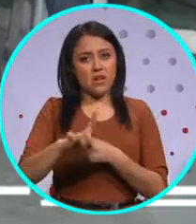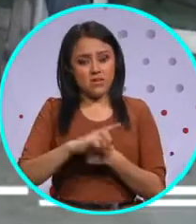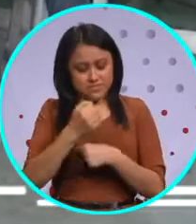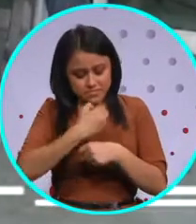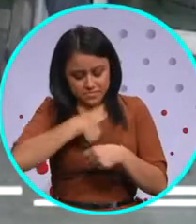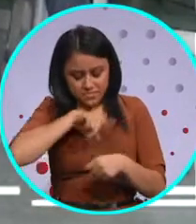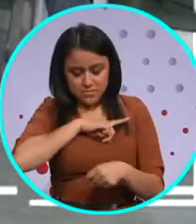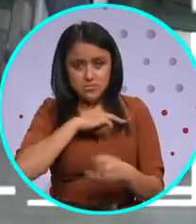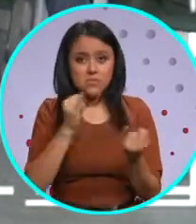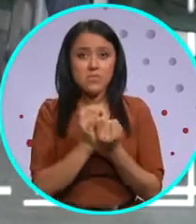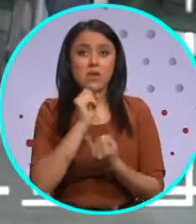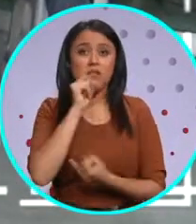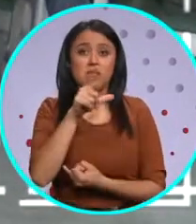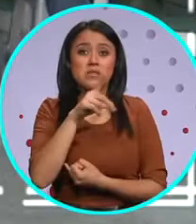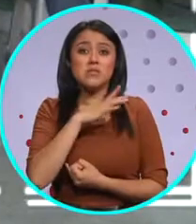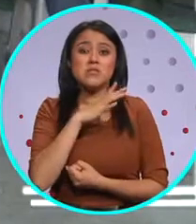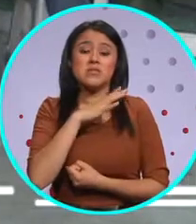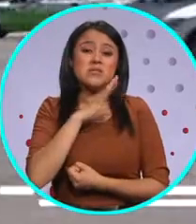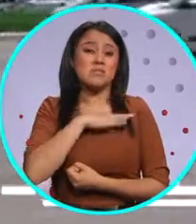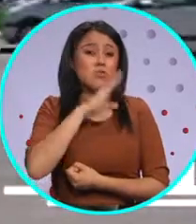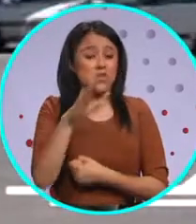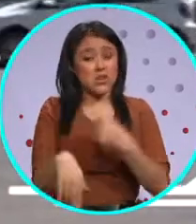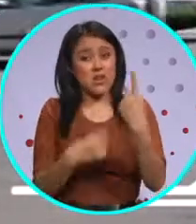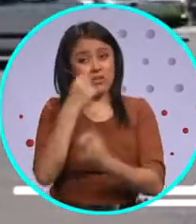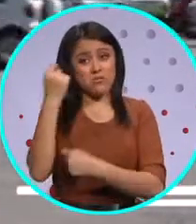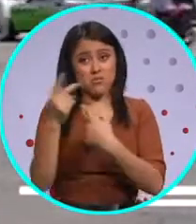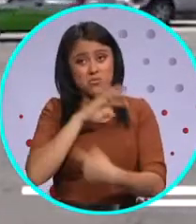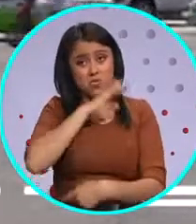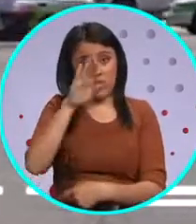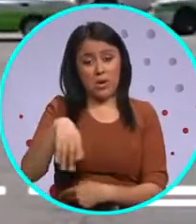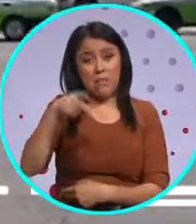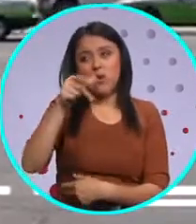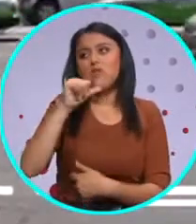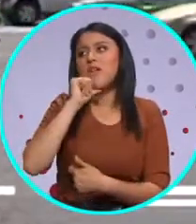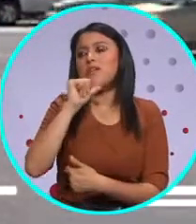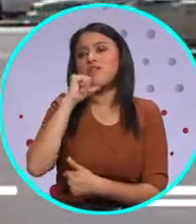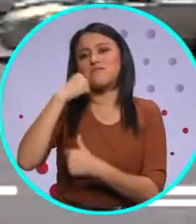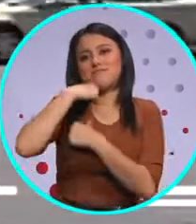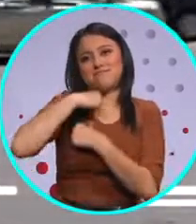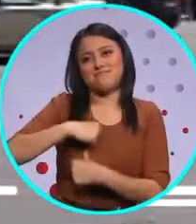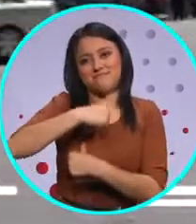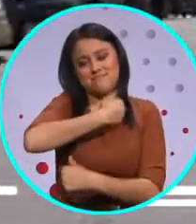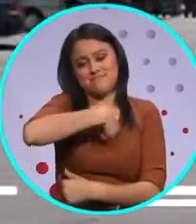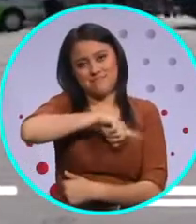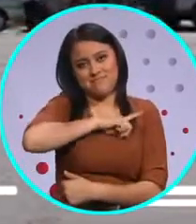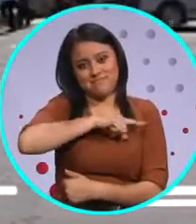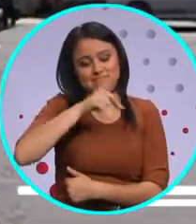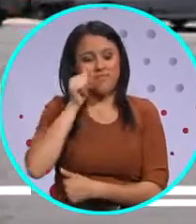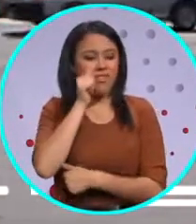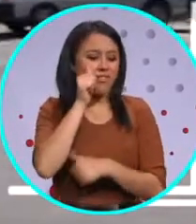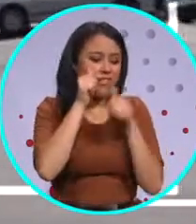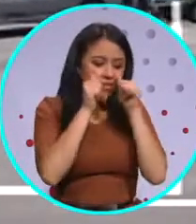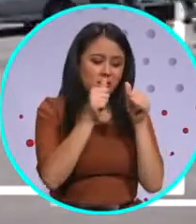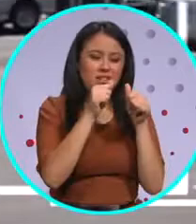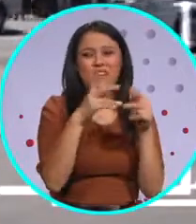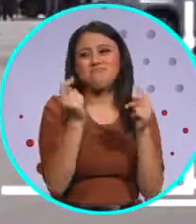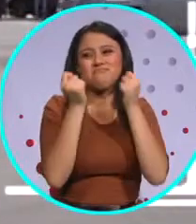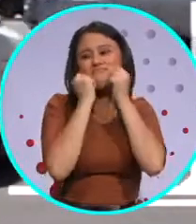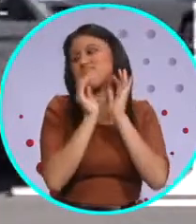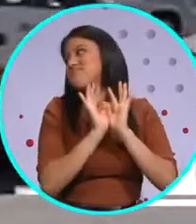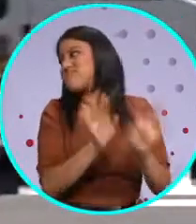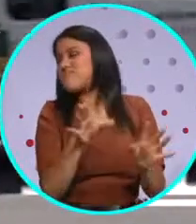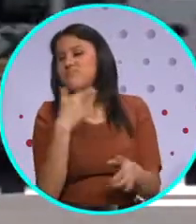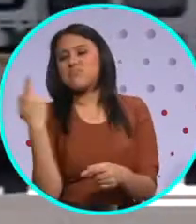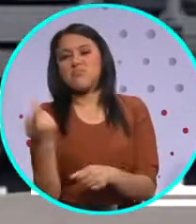incluso llevándolos hasta la muerte pero al parecer a las autoridades de salud en la entidad poco les importa lo que se vive al interior